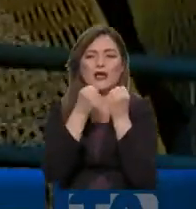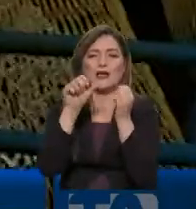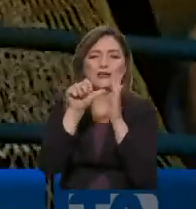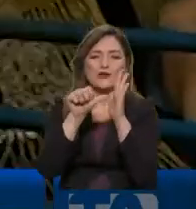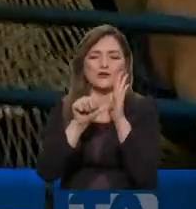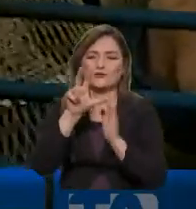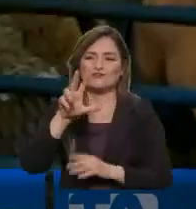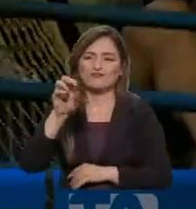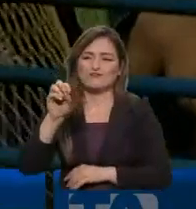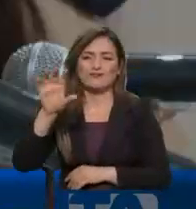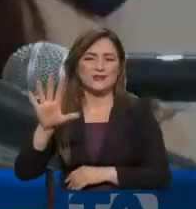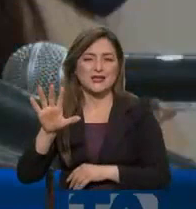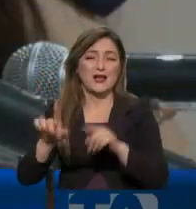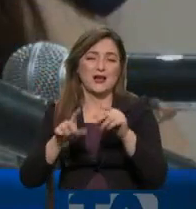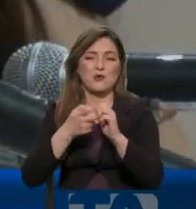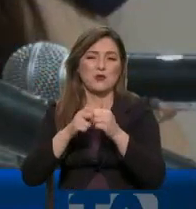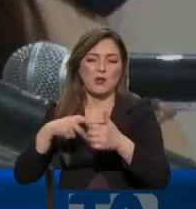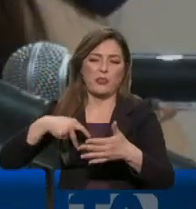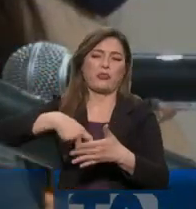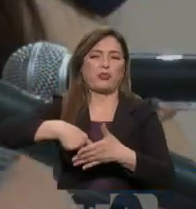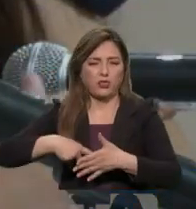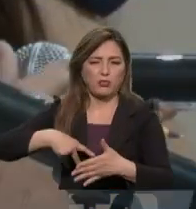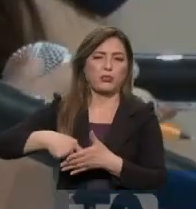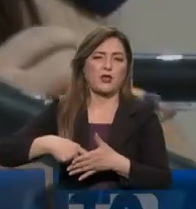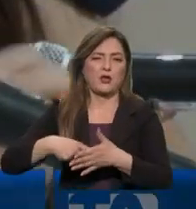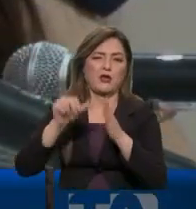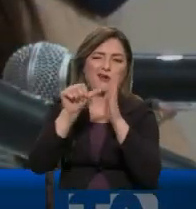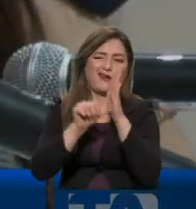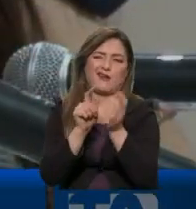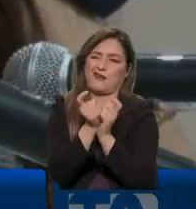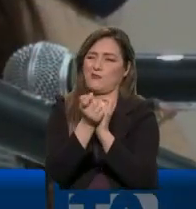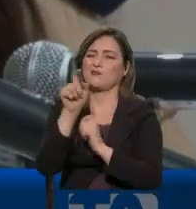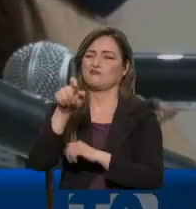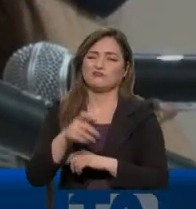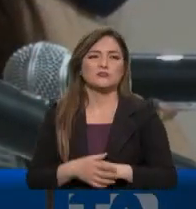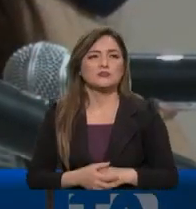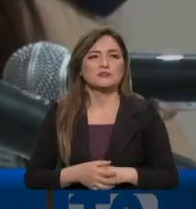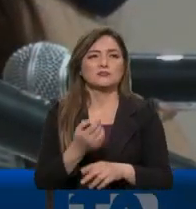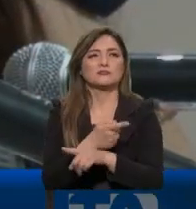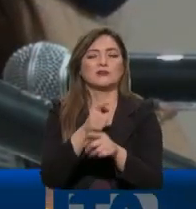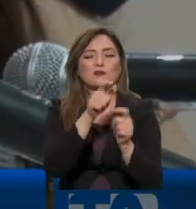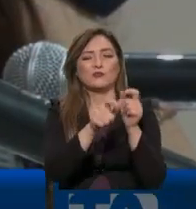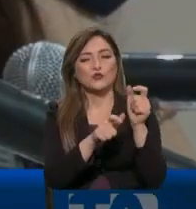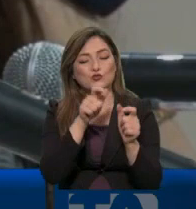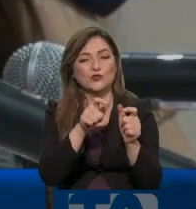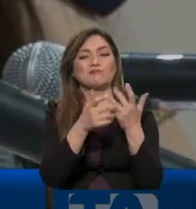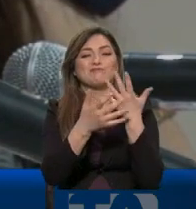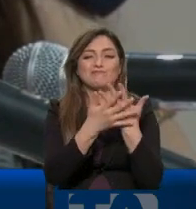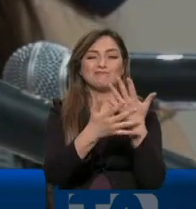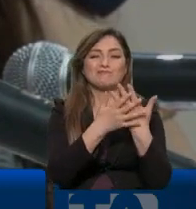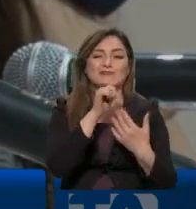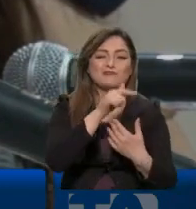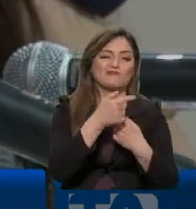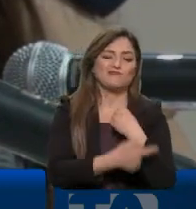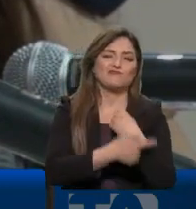y en algunos casos genera trabas. Debería hacerse una diferenciación en el sentido de las personas que están privadas de libertad por